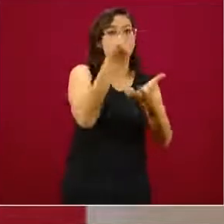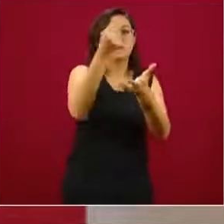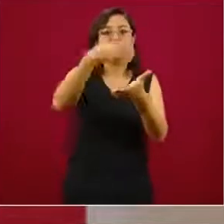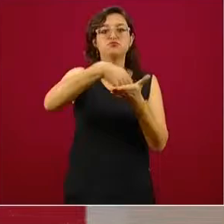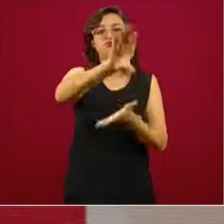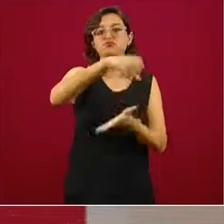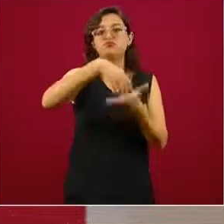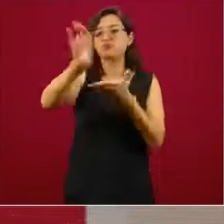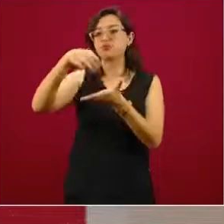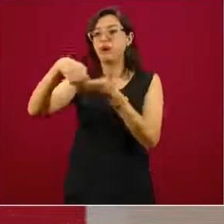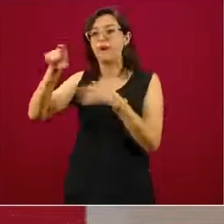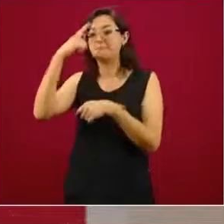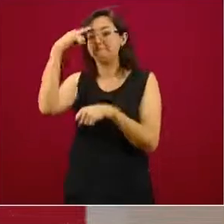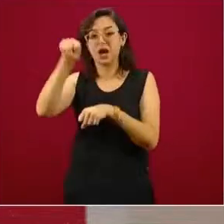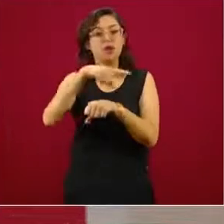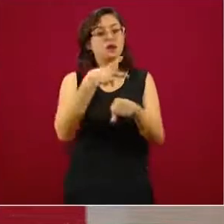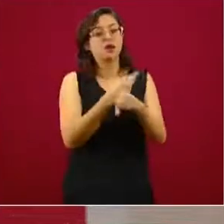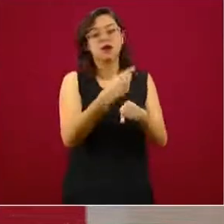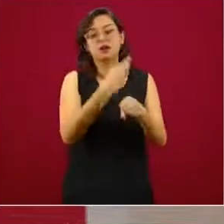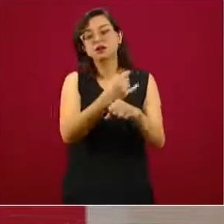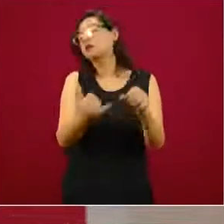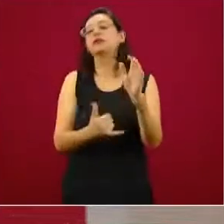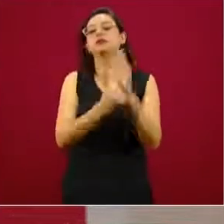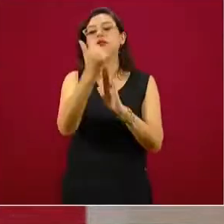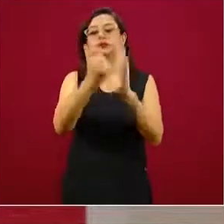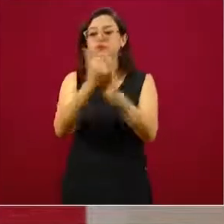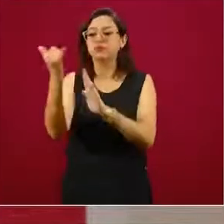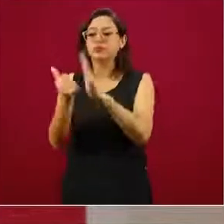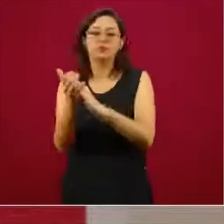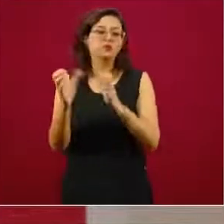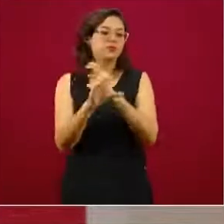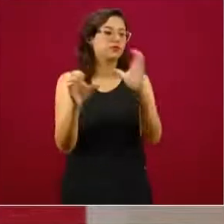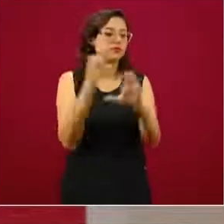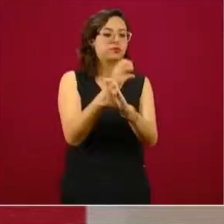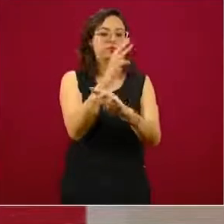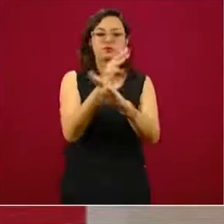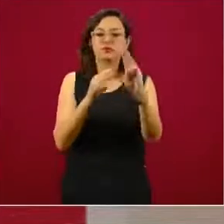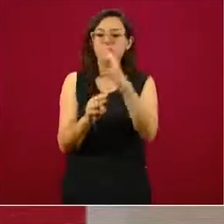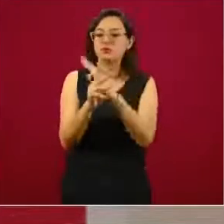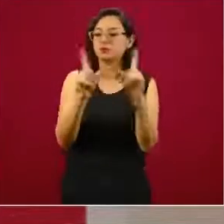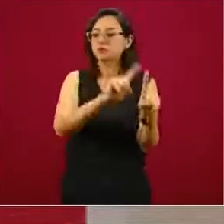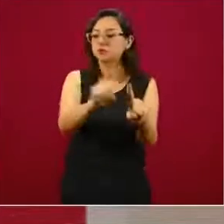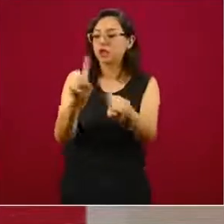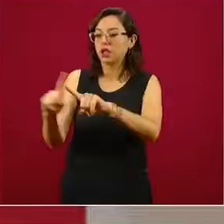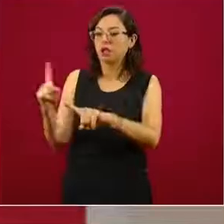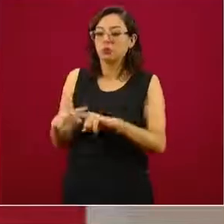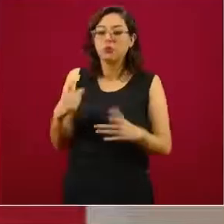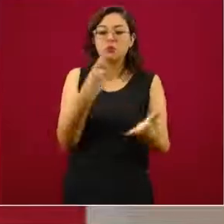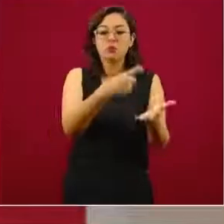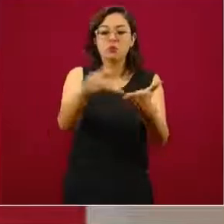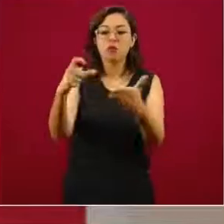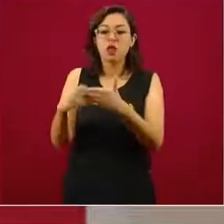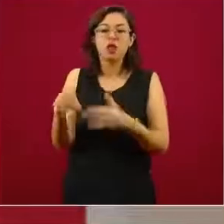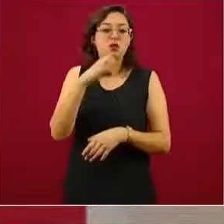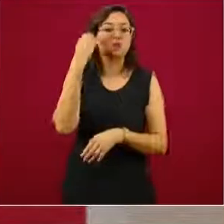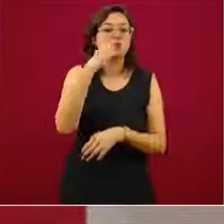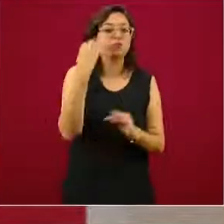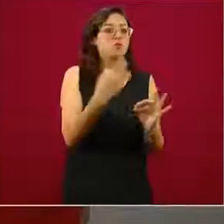su infraestructura, mejorar su equipamiento, mantener la propia